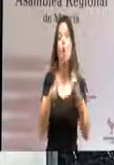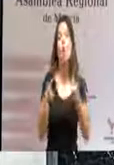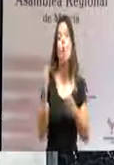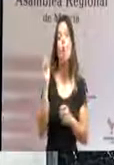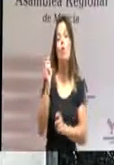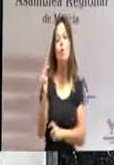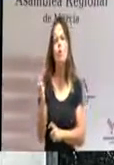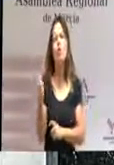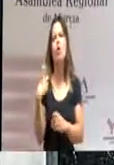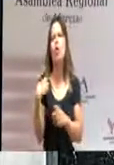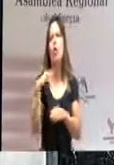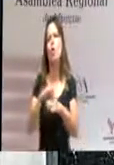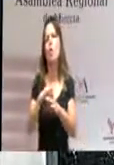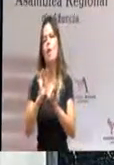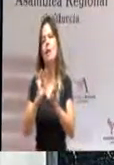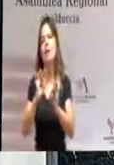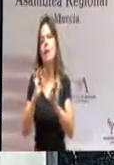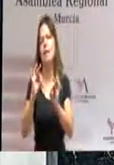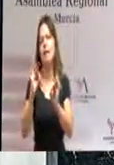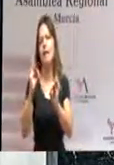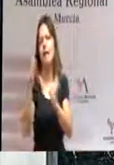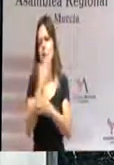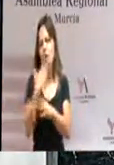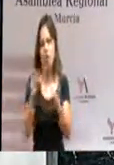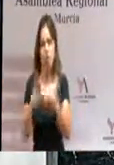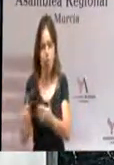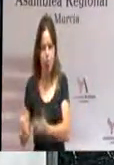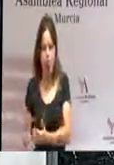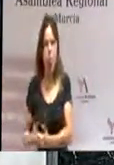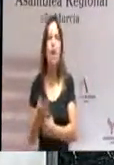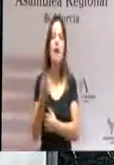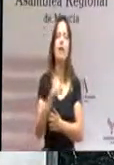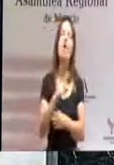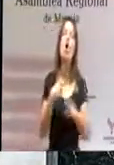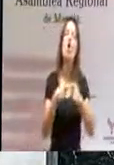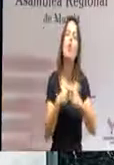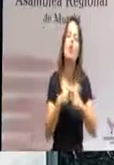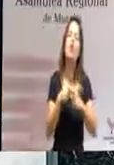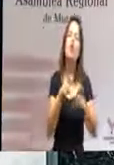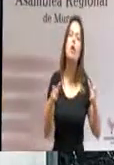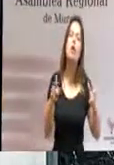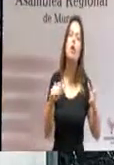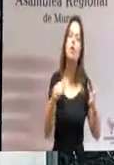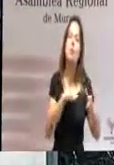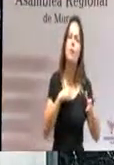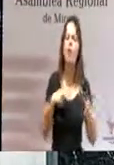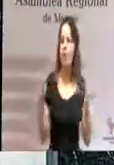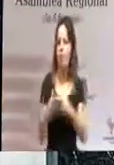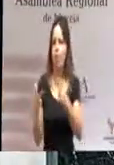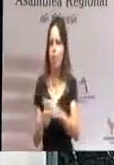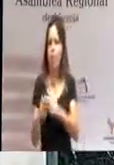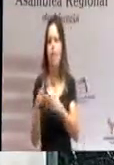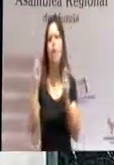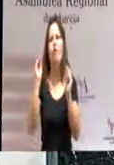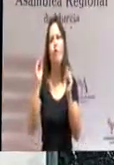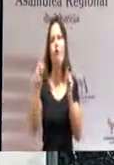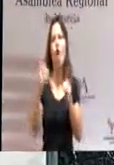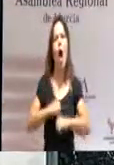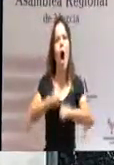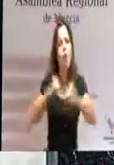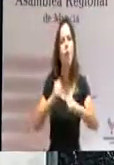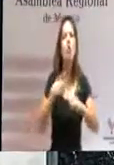unidades escolares, a la saturación de las aulas, concertación de unidades privadas, recortes en educación de adultos, en formación profesional, en